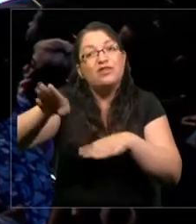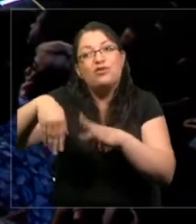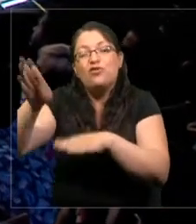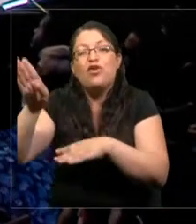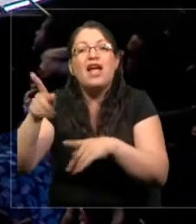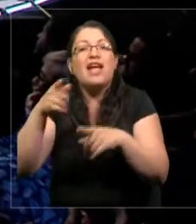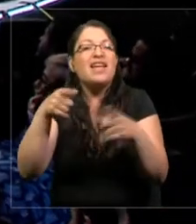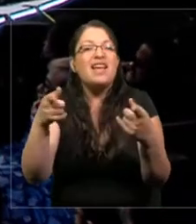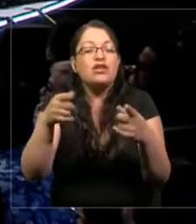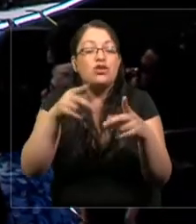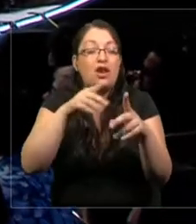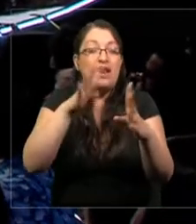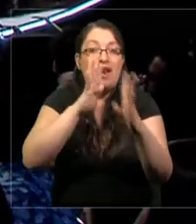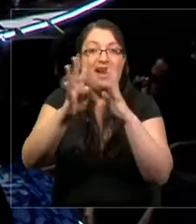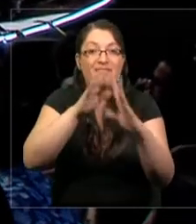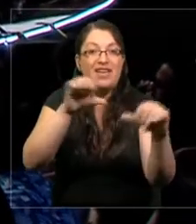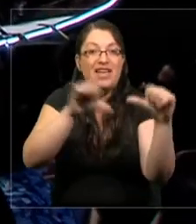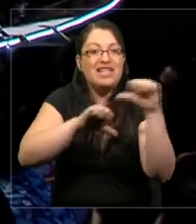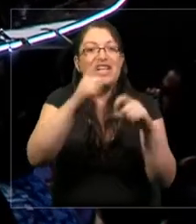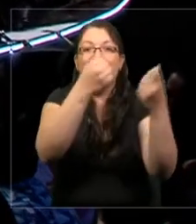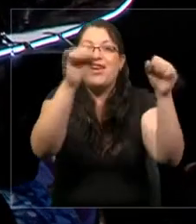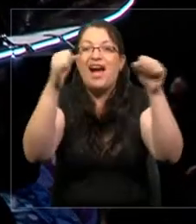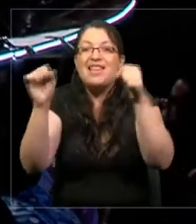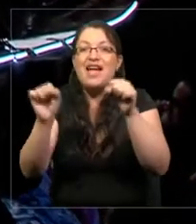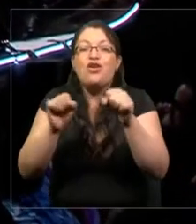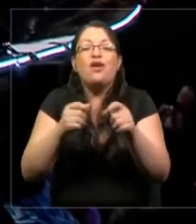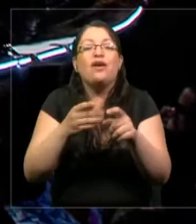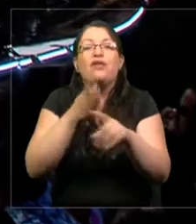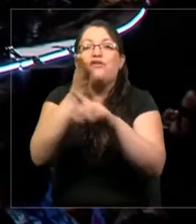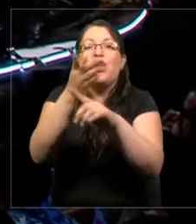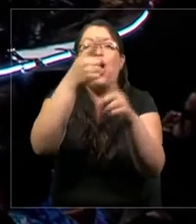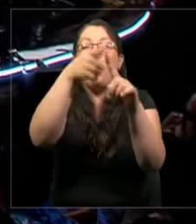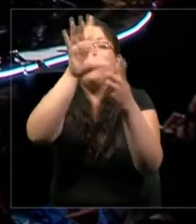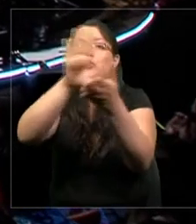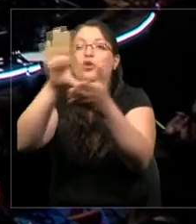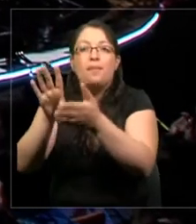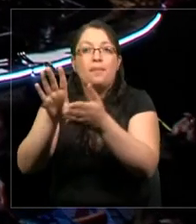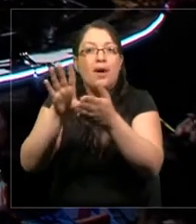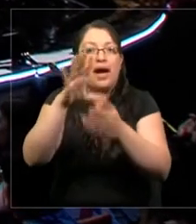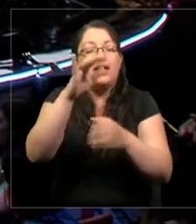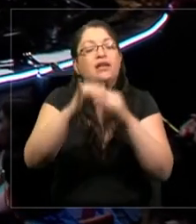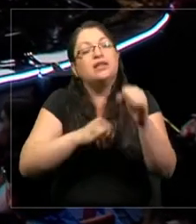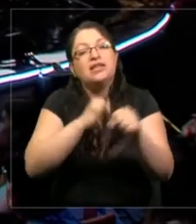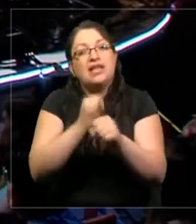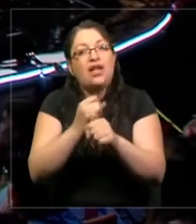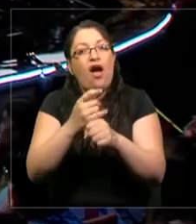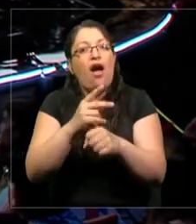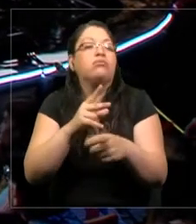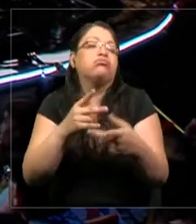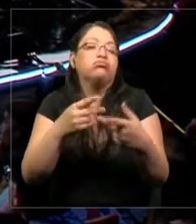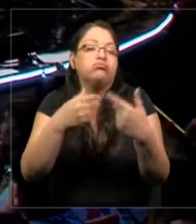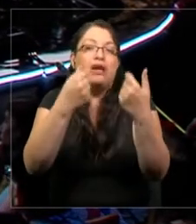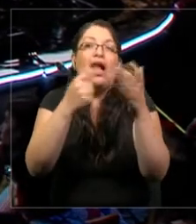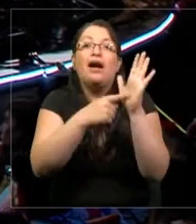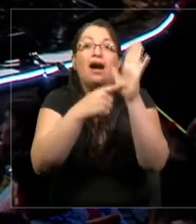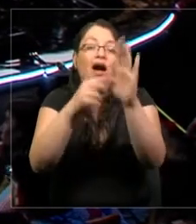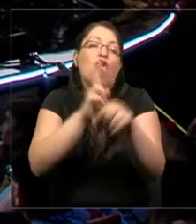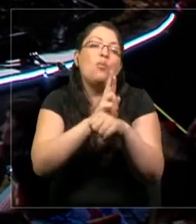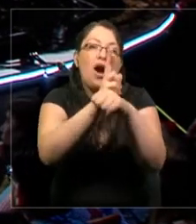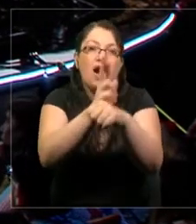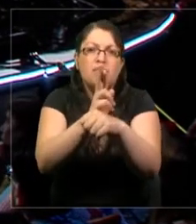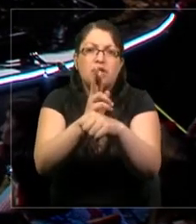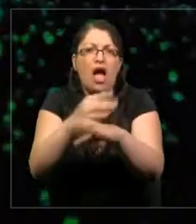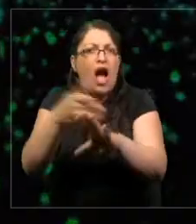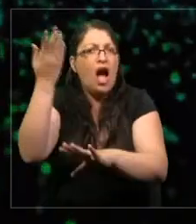de ciencia y salir a representar a nuestro país en encuentros internacionales de chicos una cosa que nunca había pasado con gente de lugares